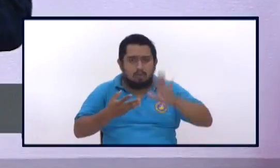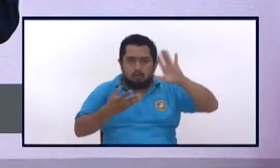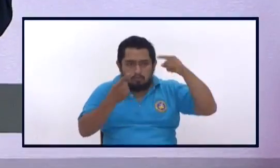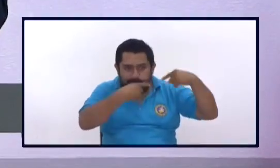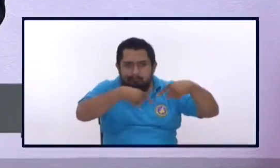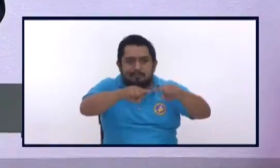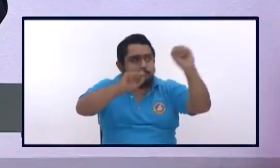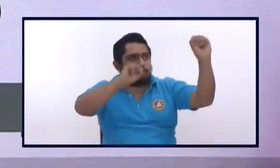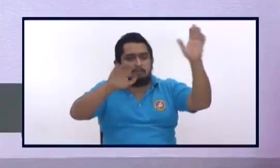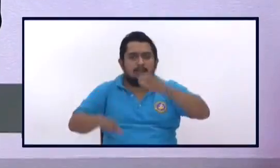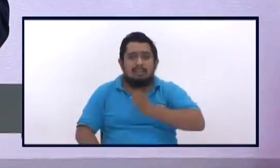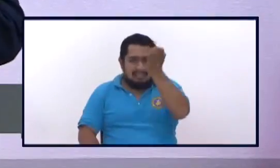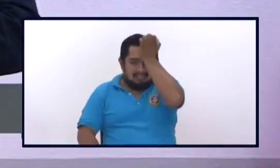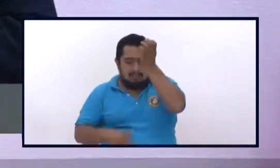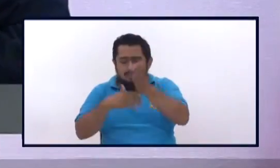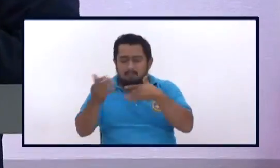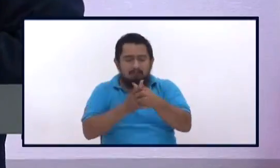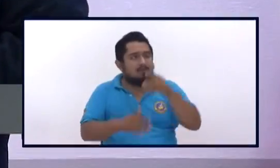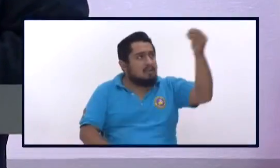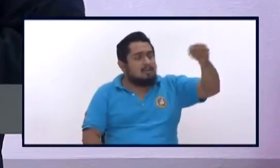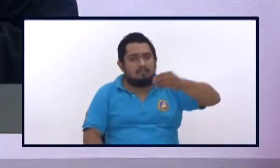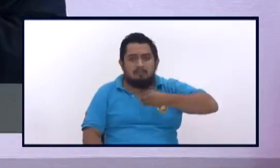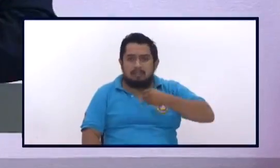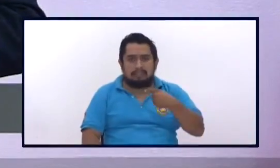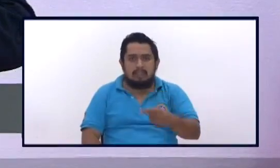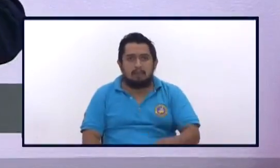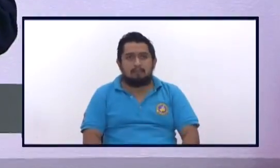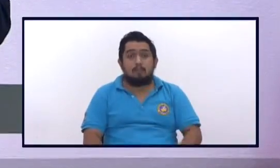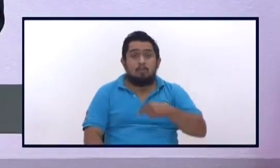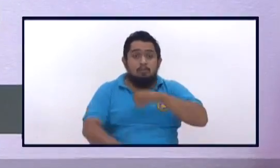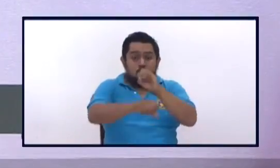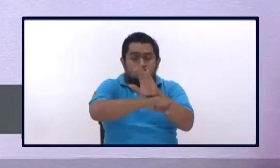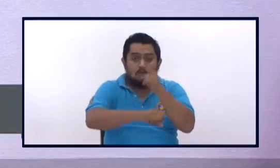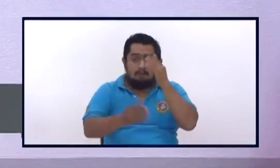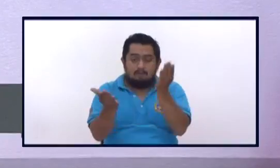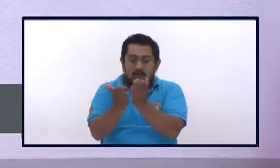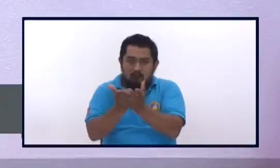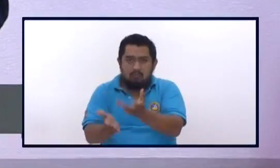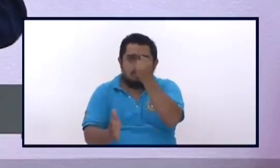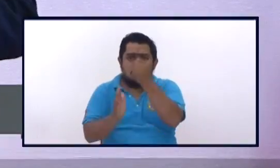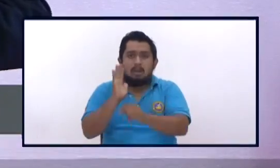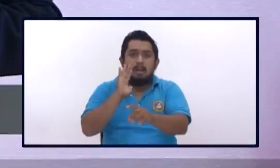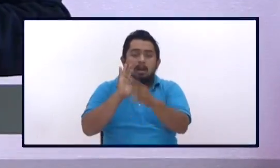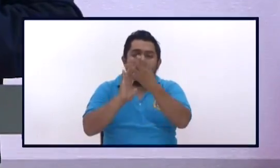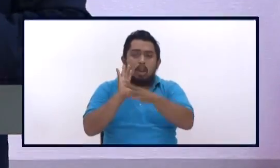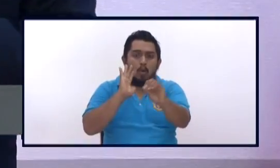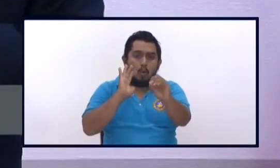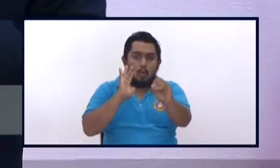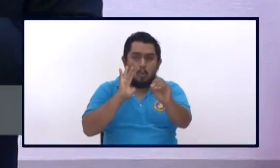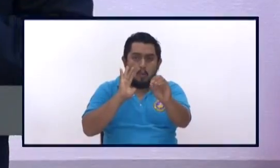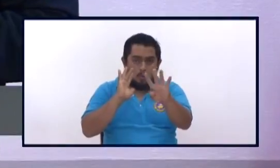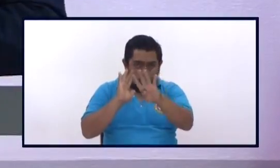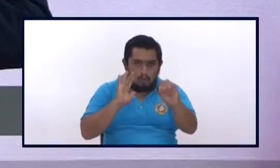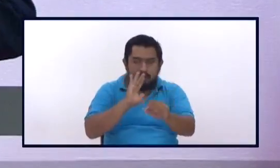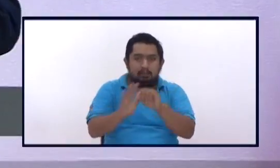errores pero mi recomendación en esta mañana es que vayas a isaías 40-29 para que entiendas qué es lo que